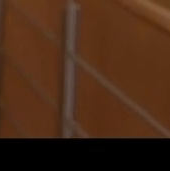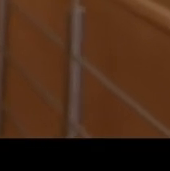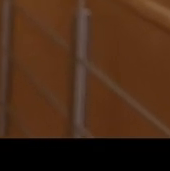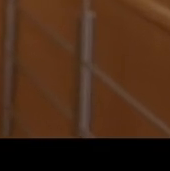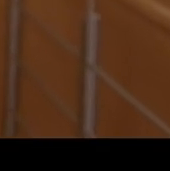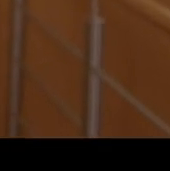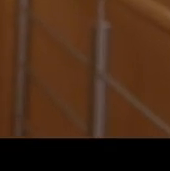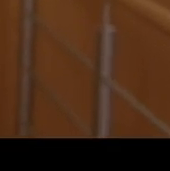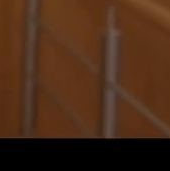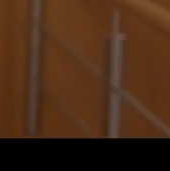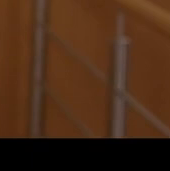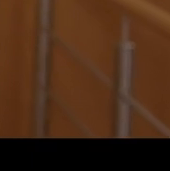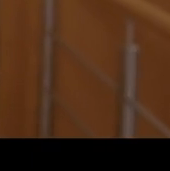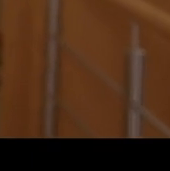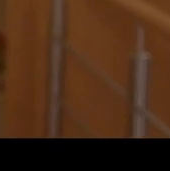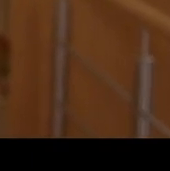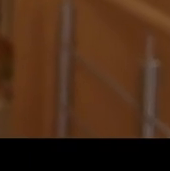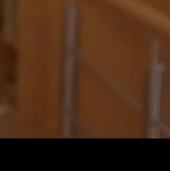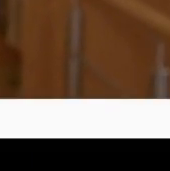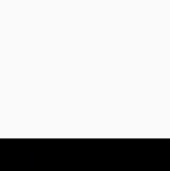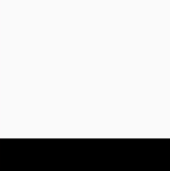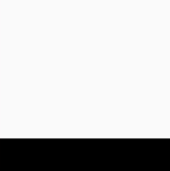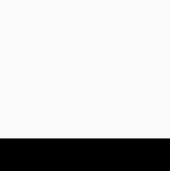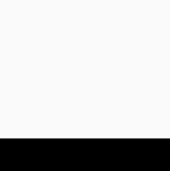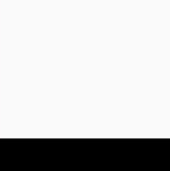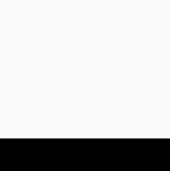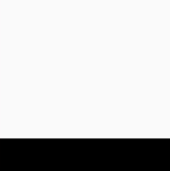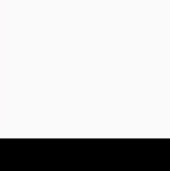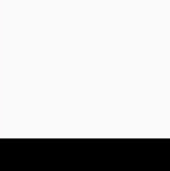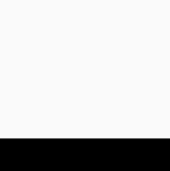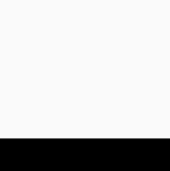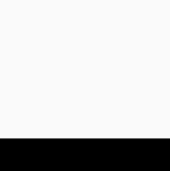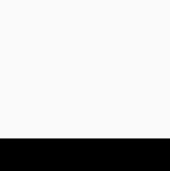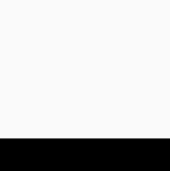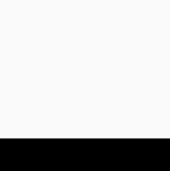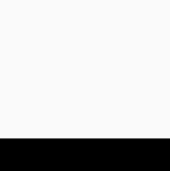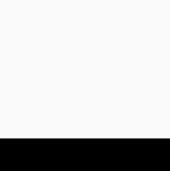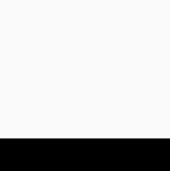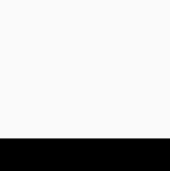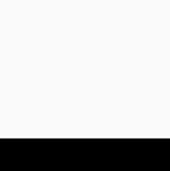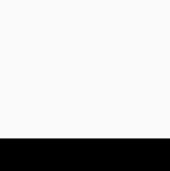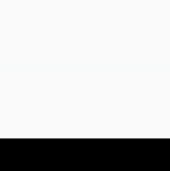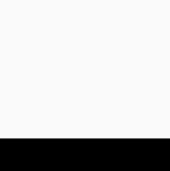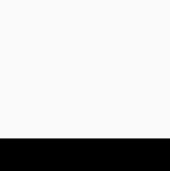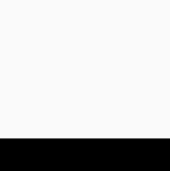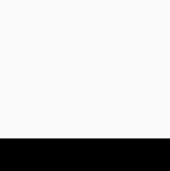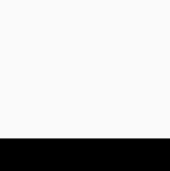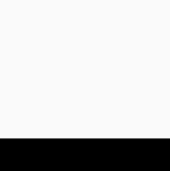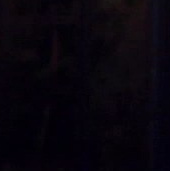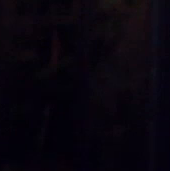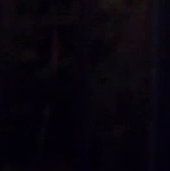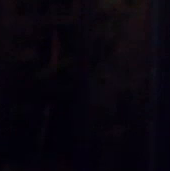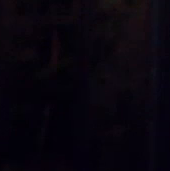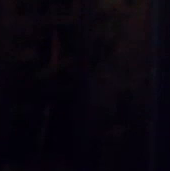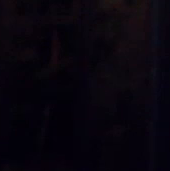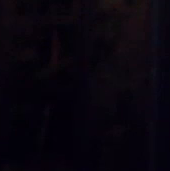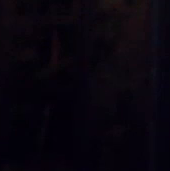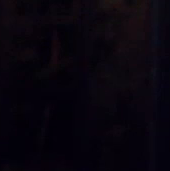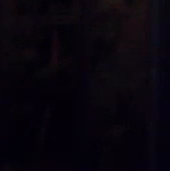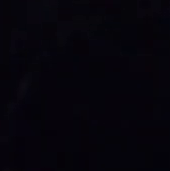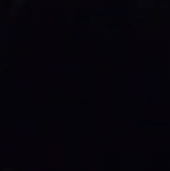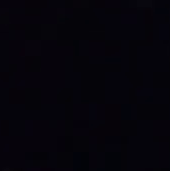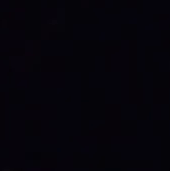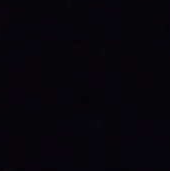honestidad resultados y amor al pueblo Claudia shen presidenta por la candidatura de morena Feliz